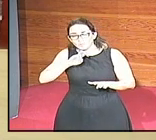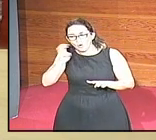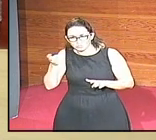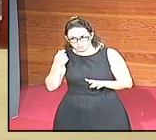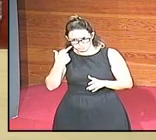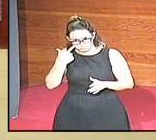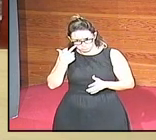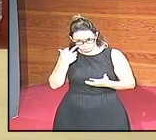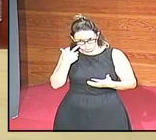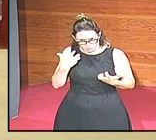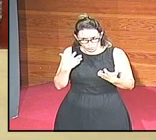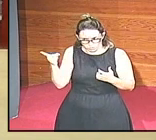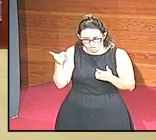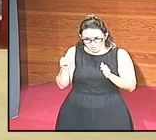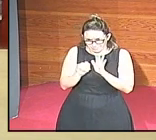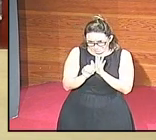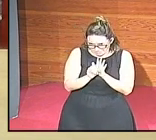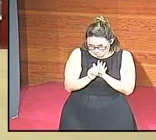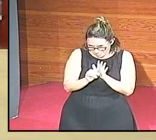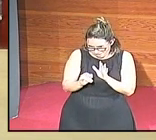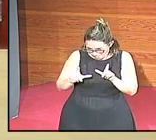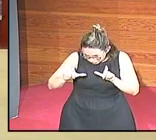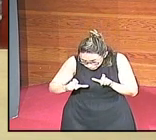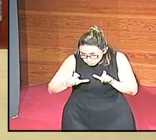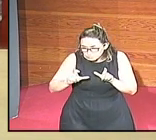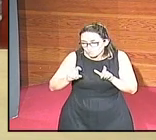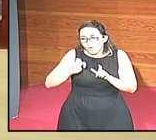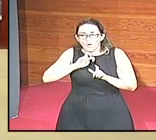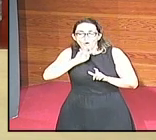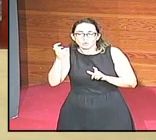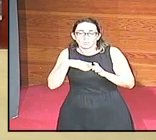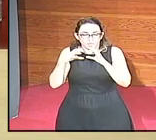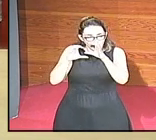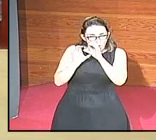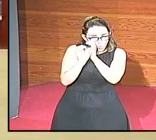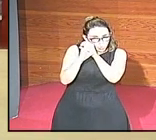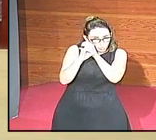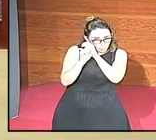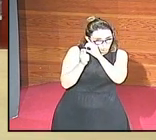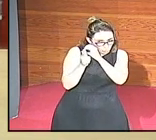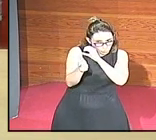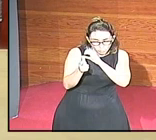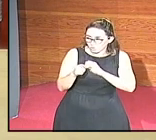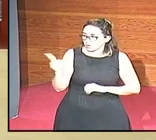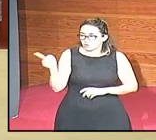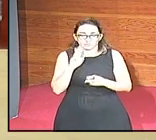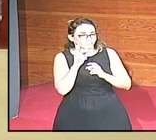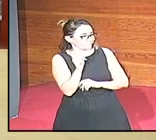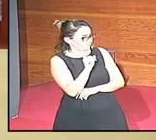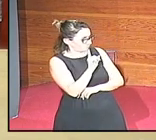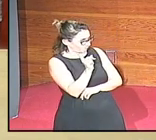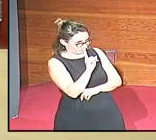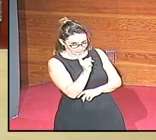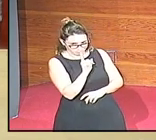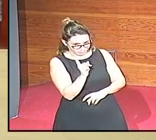cerca de la acción, y otras que seguramente tienes un zoom que te lleva ya hasta. No, eso no. No, no, no, no, esas que se ven